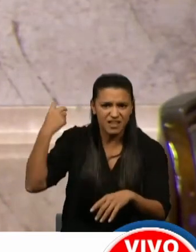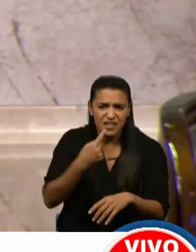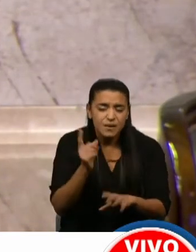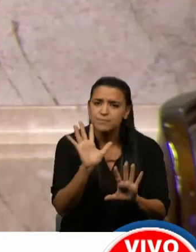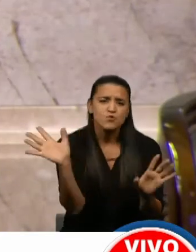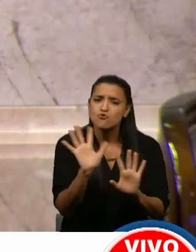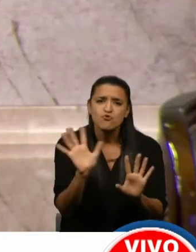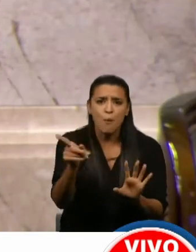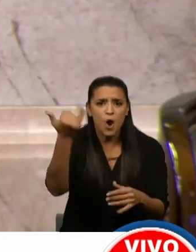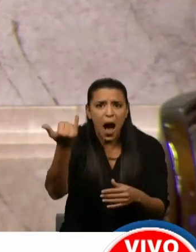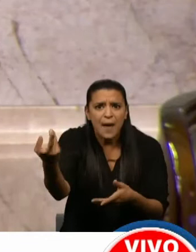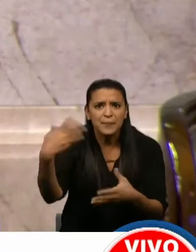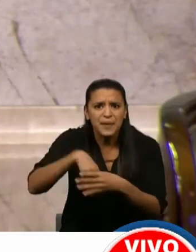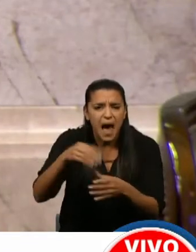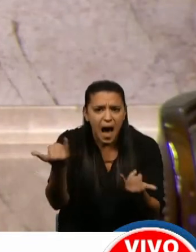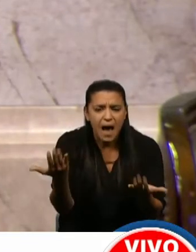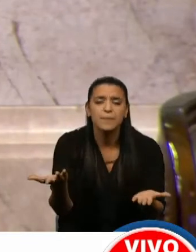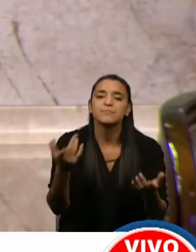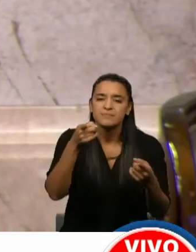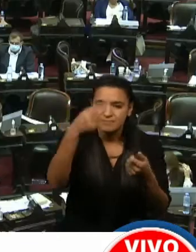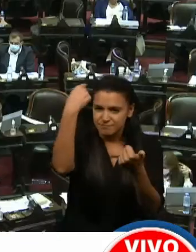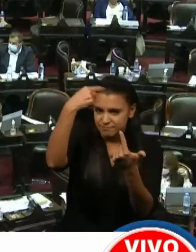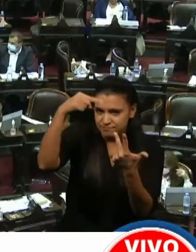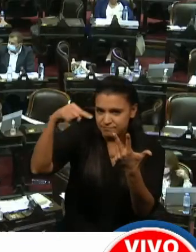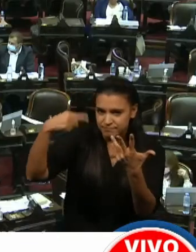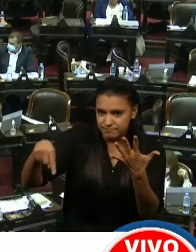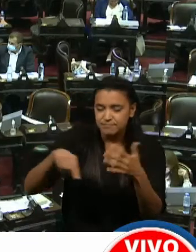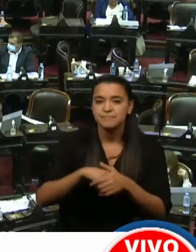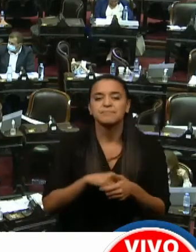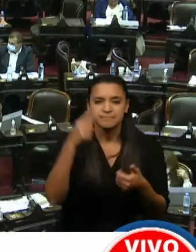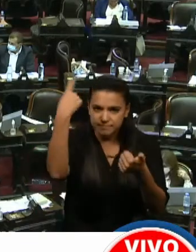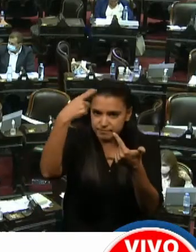embargo estaban ahí presentes. Este entramado